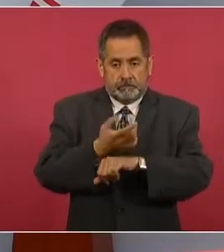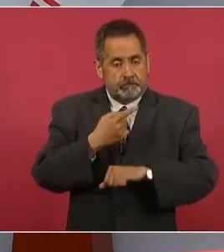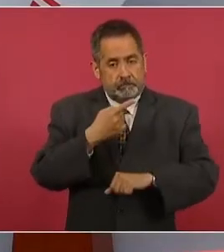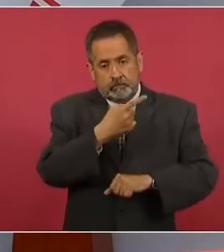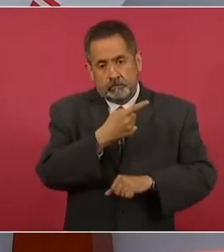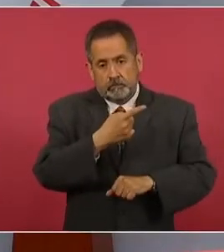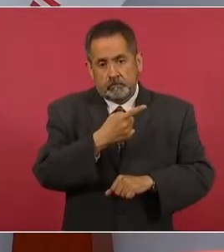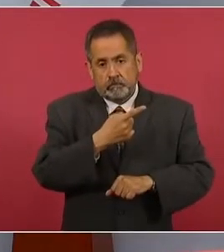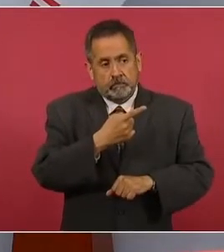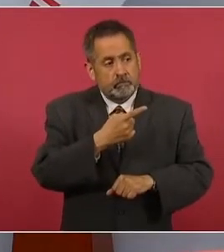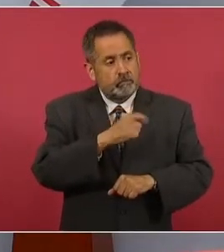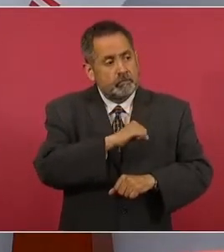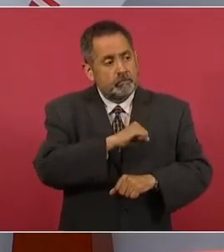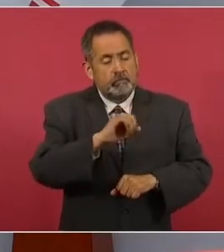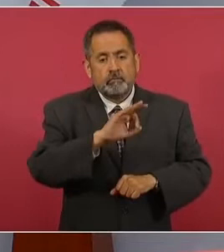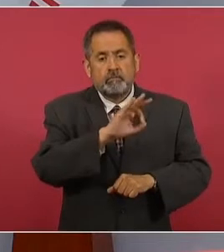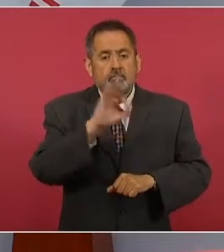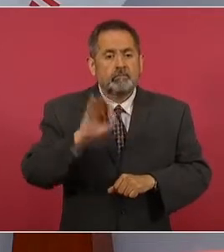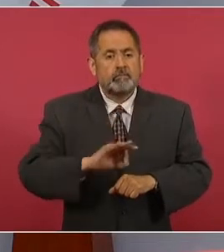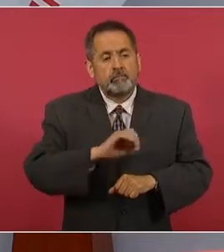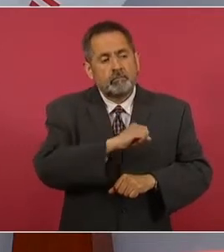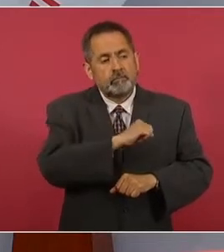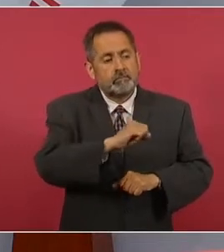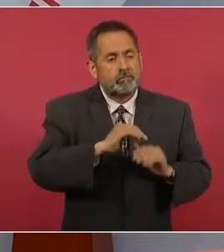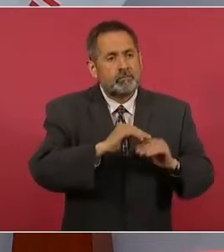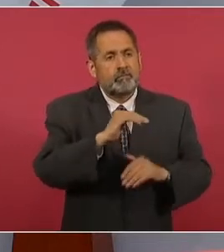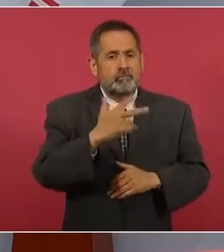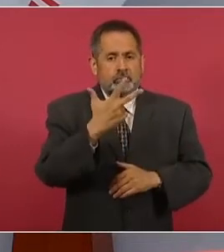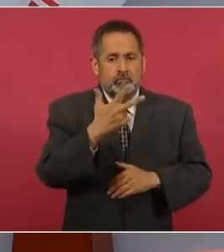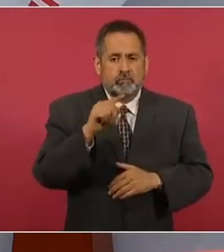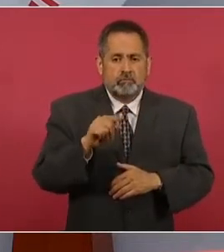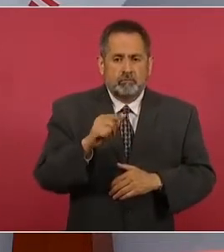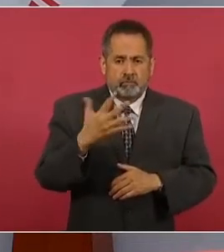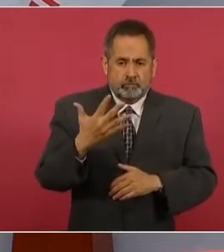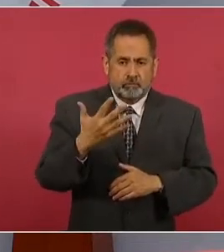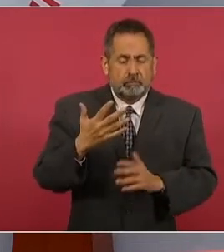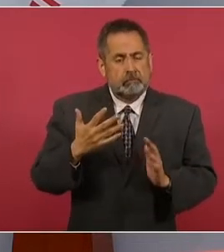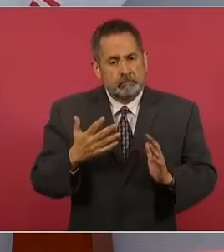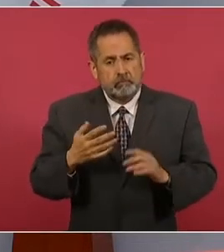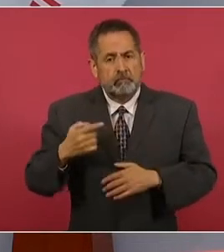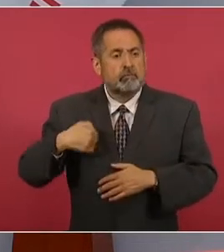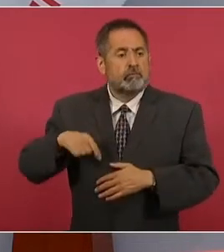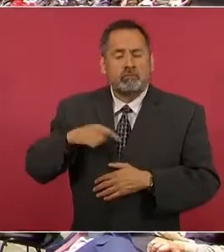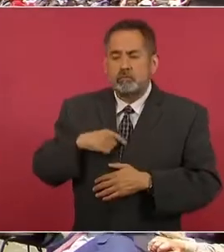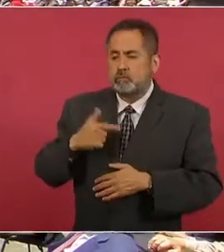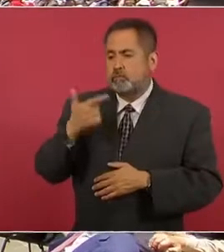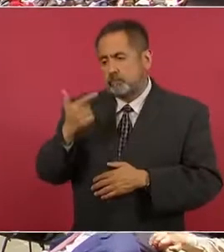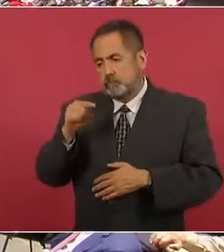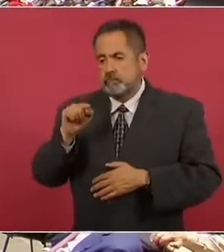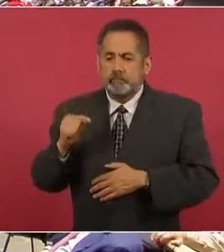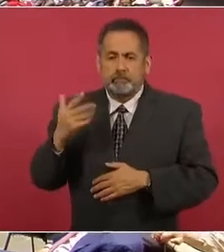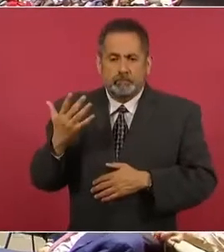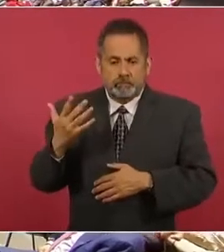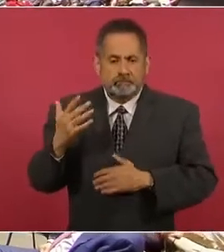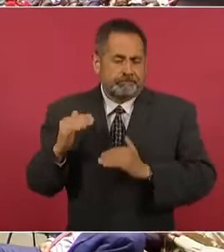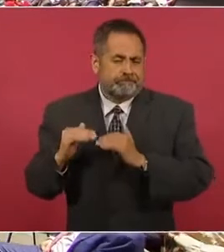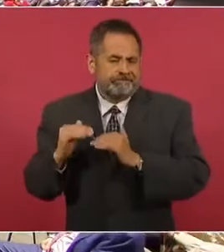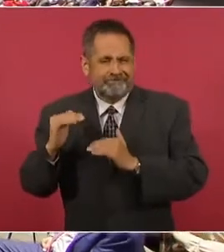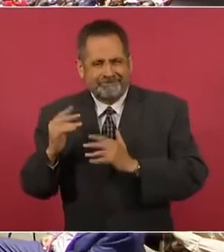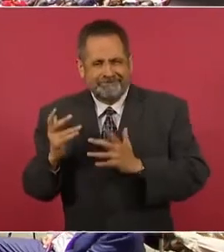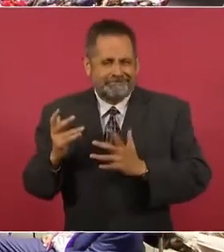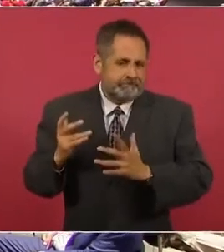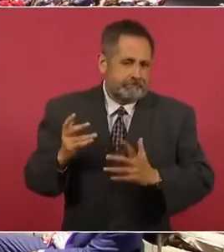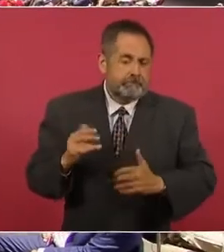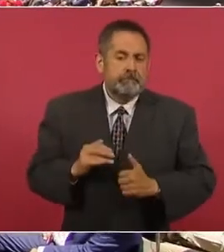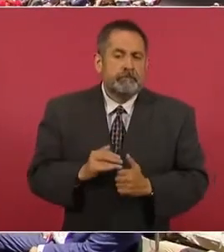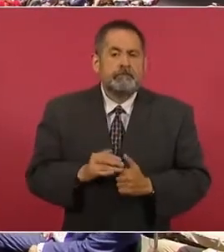tienen una inflación de 8.5, nosotros de 7.5.